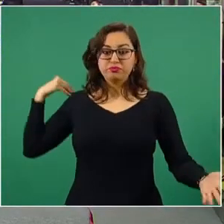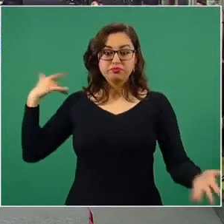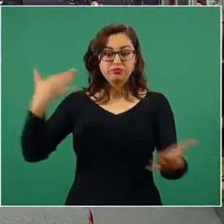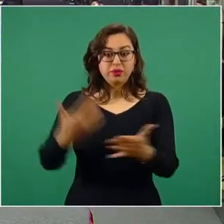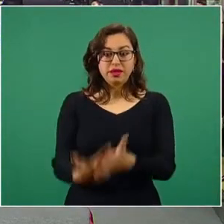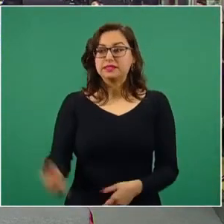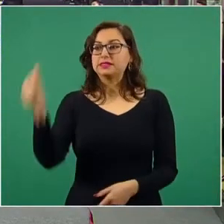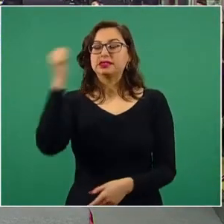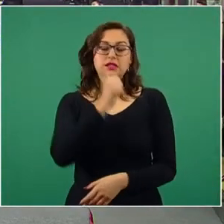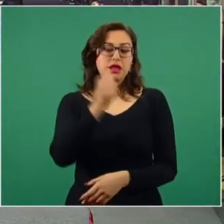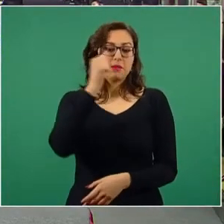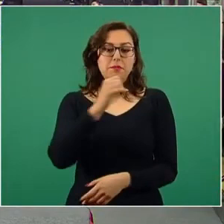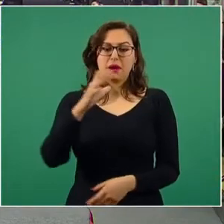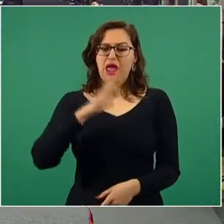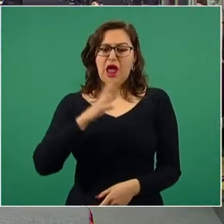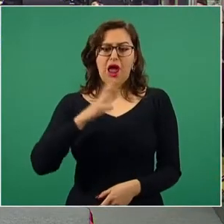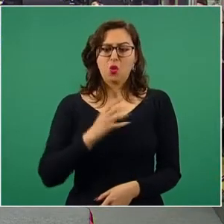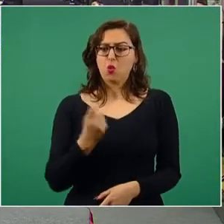un